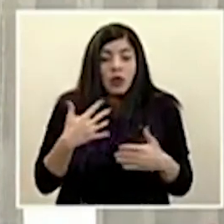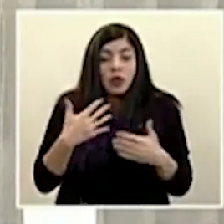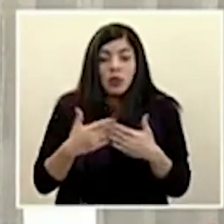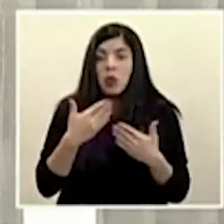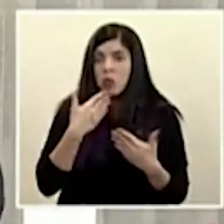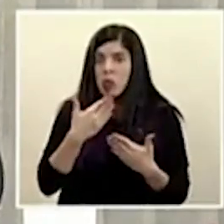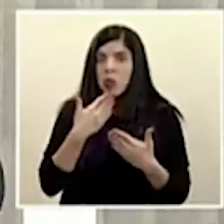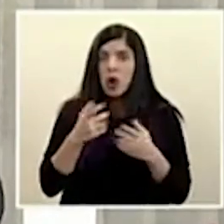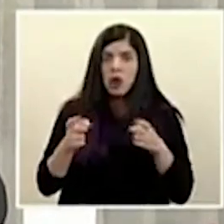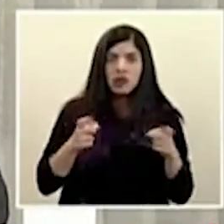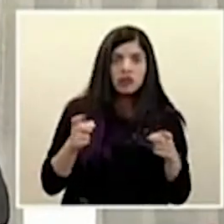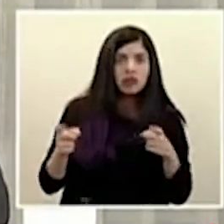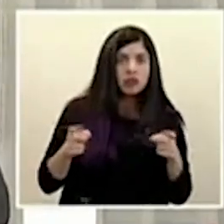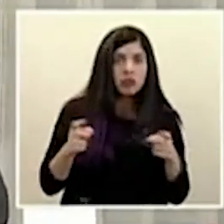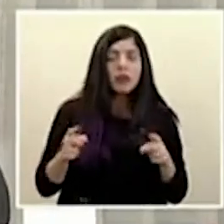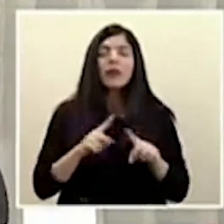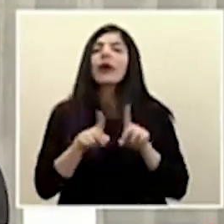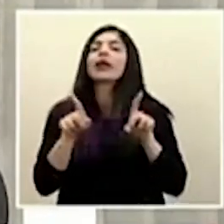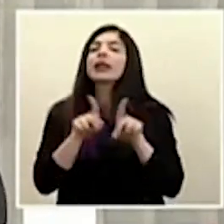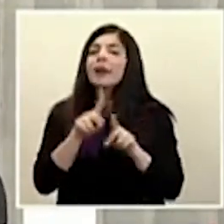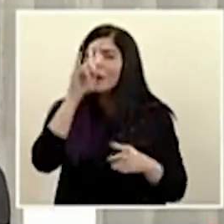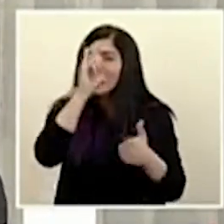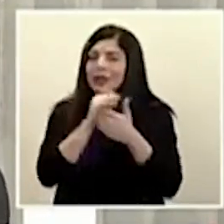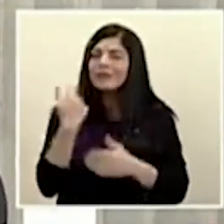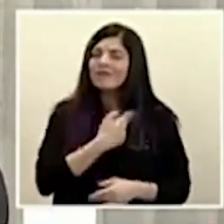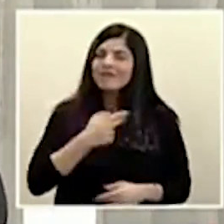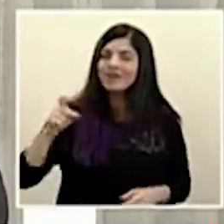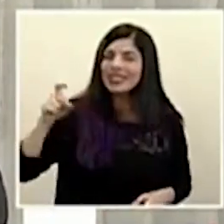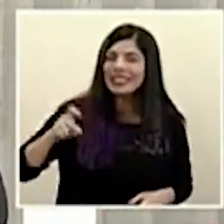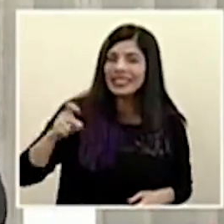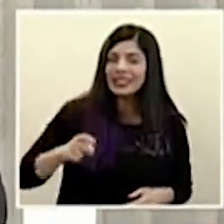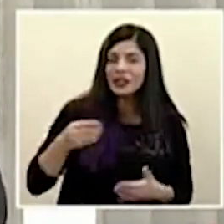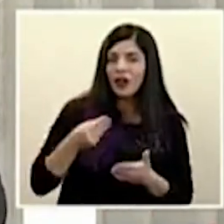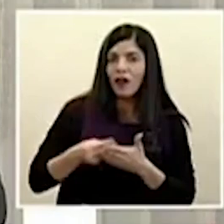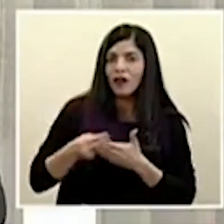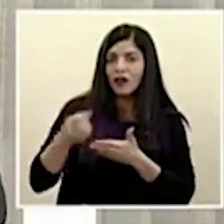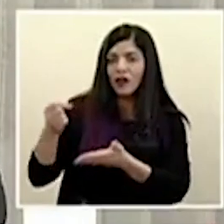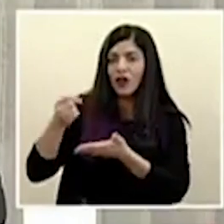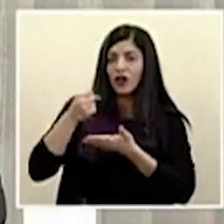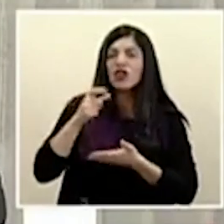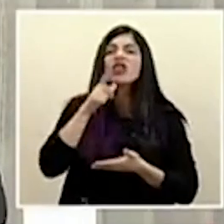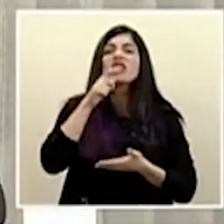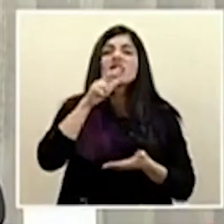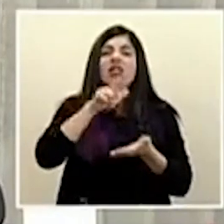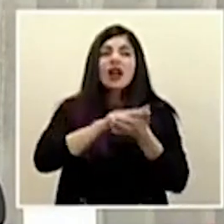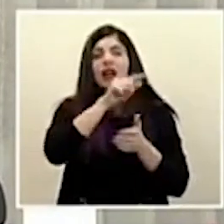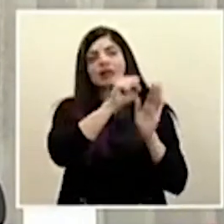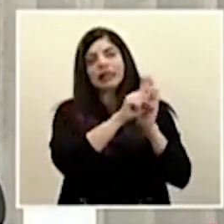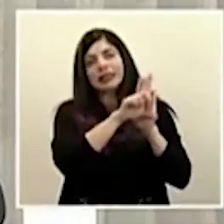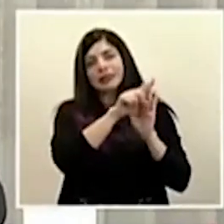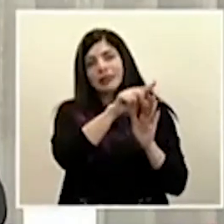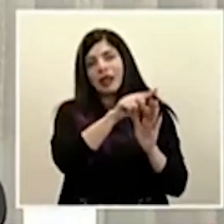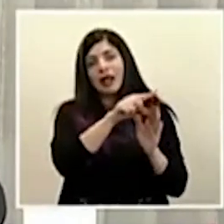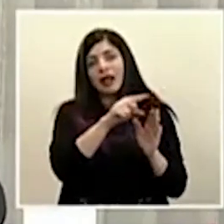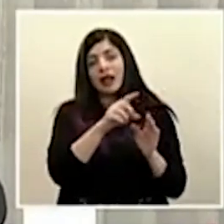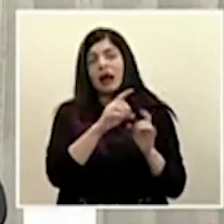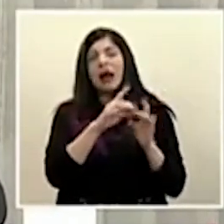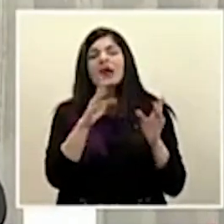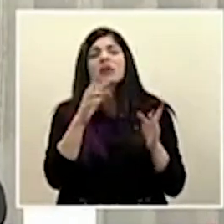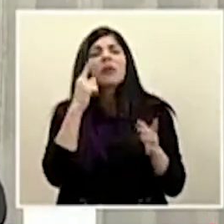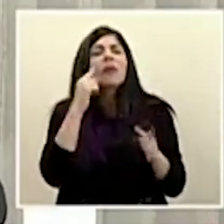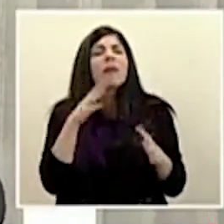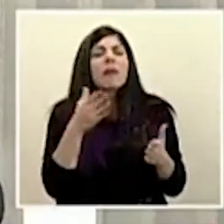suceso. También, por eso necesitamos esos fondos que nos tiene que aprobar la Asamblea Legislativa casualmente para